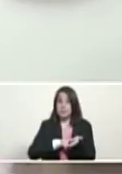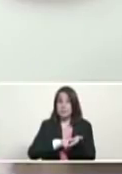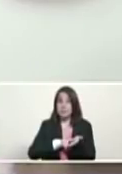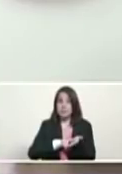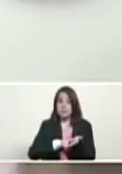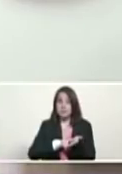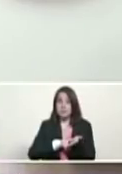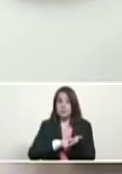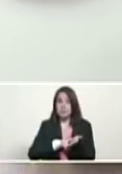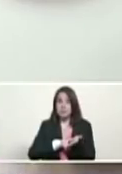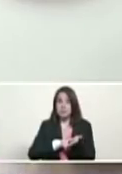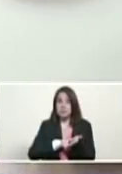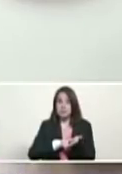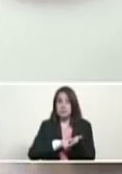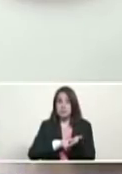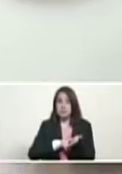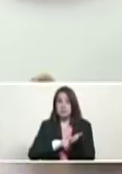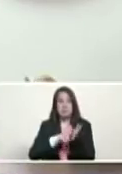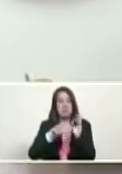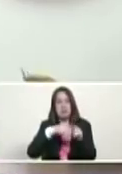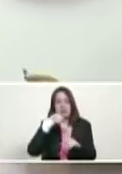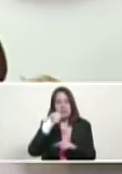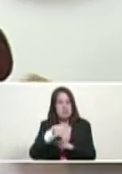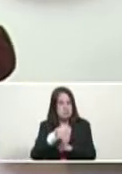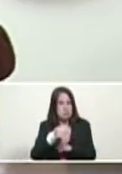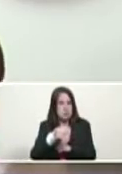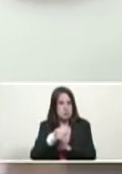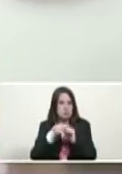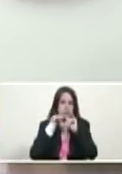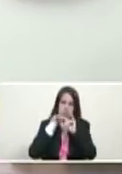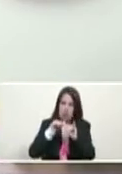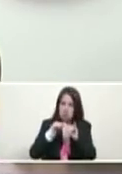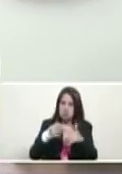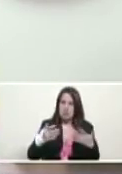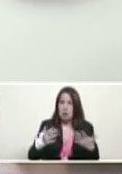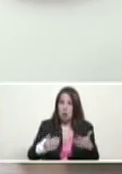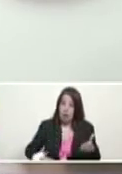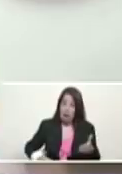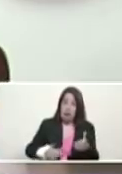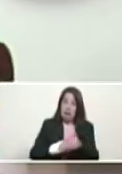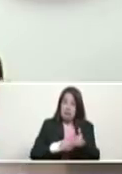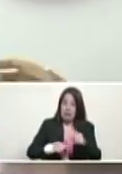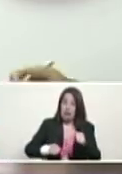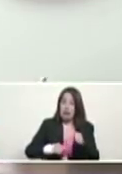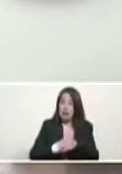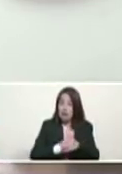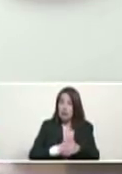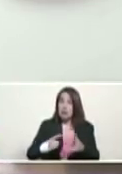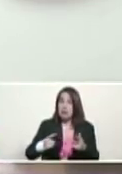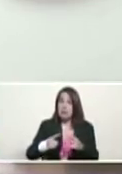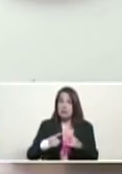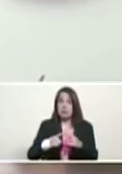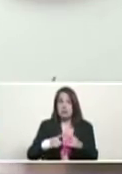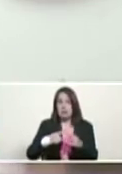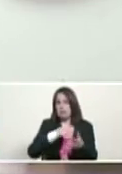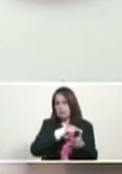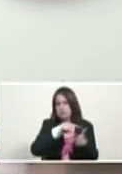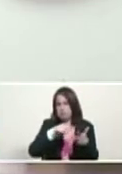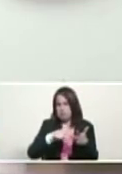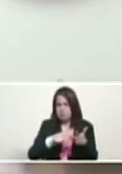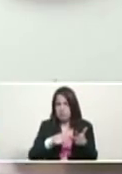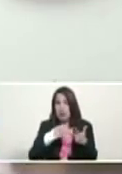repiten. Y después entonces ellos anunciaron este ataque. Mike Pompeo, Marco Rubio, John